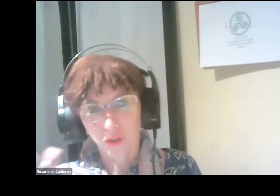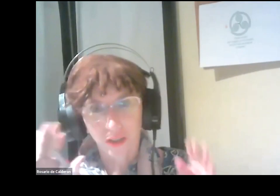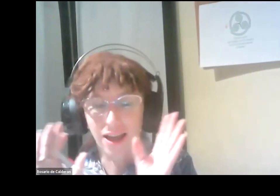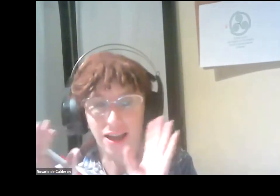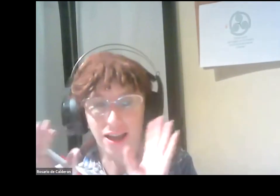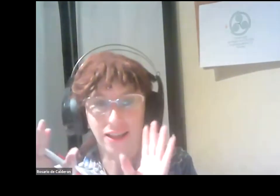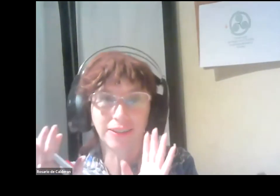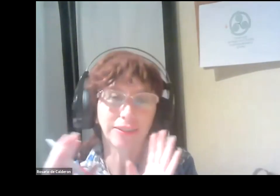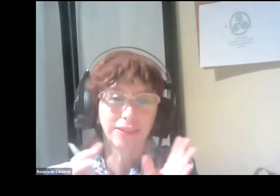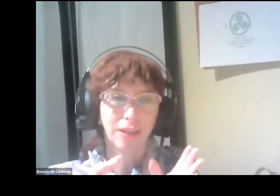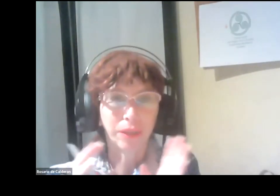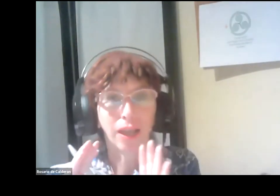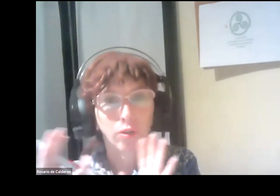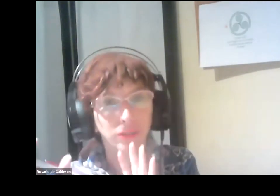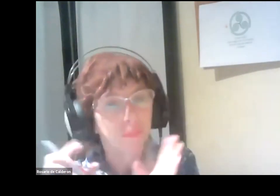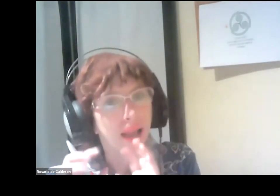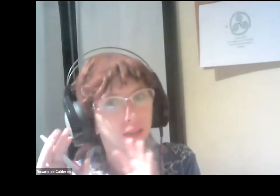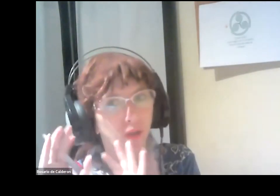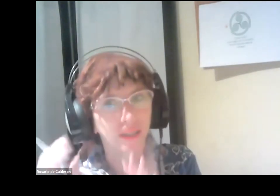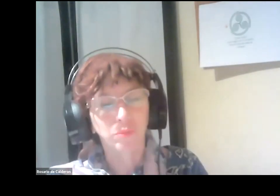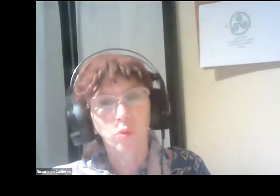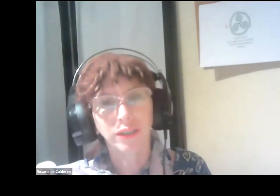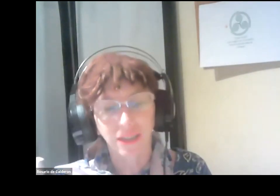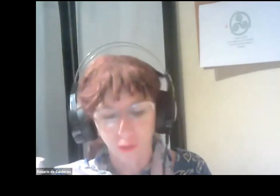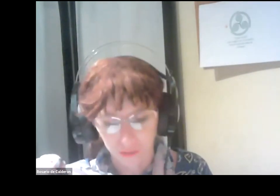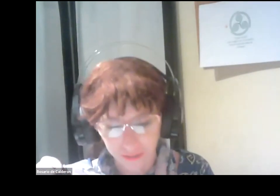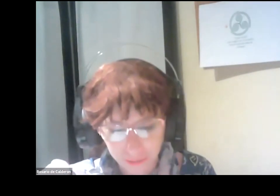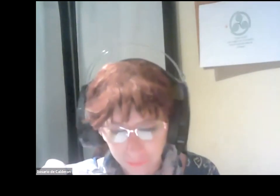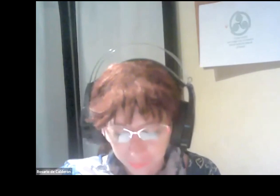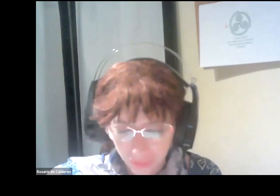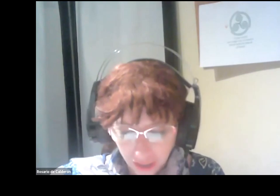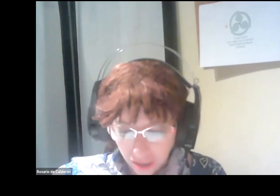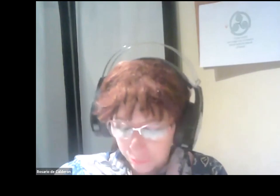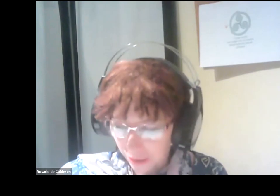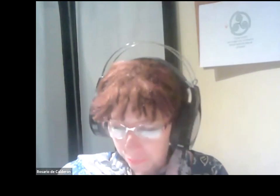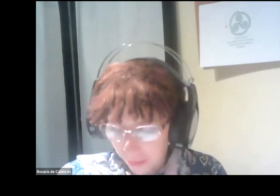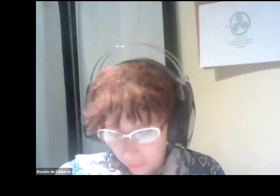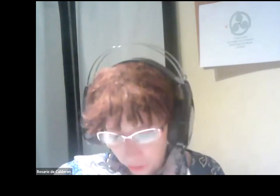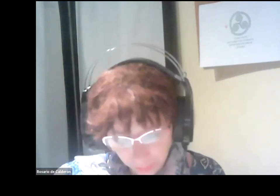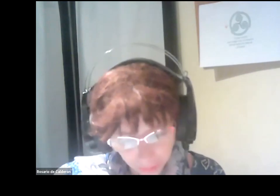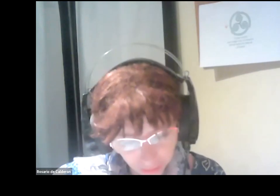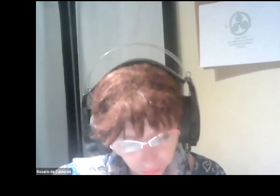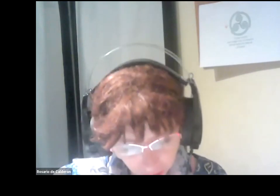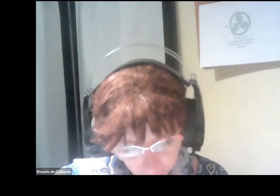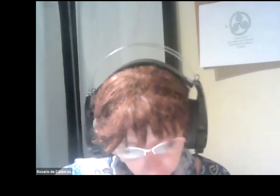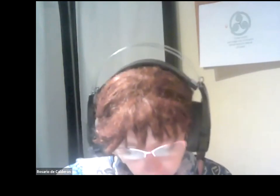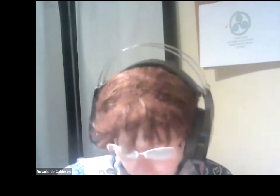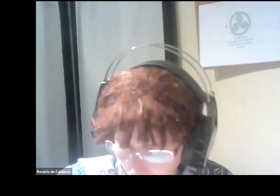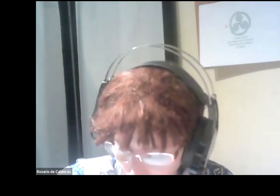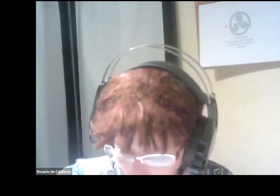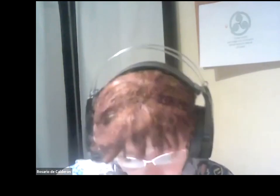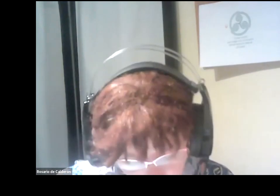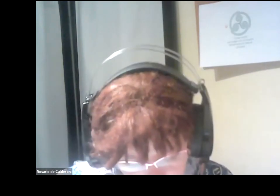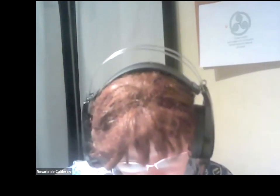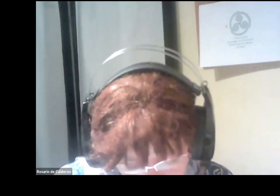a decir si está bien o está mal corregimos cualquier cosa ya pero me voy a anotar los acá